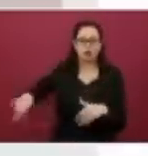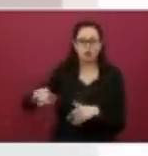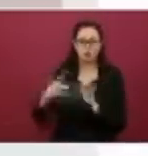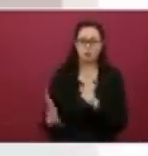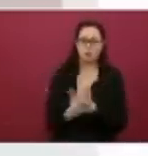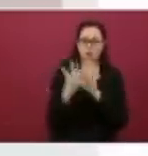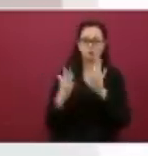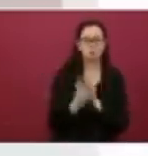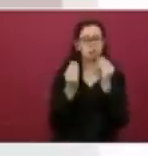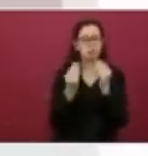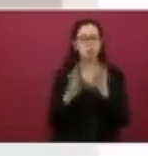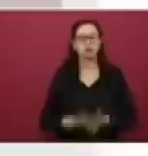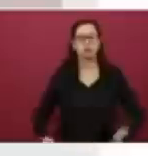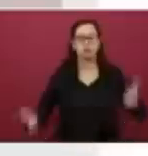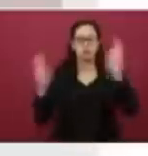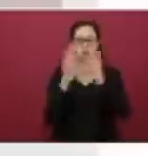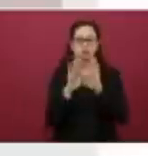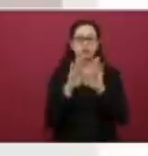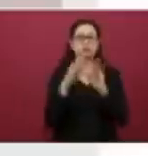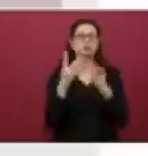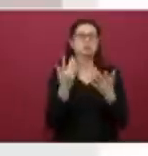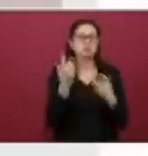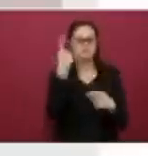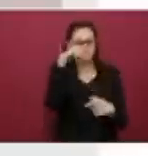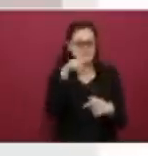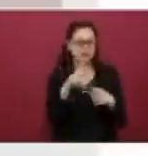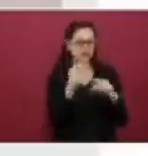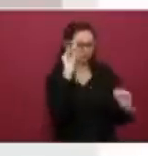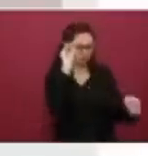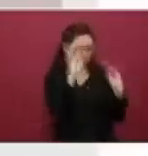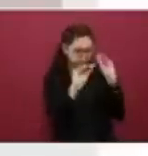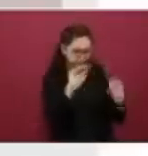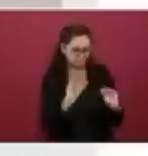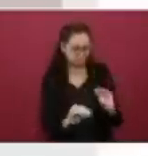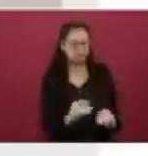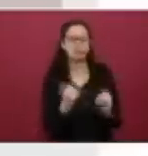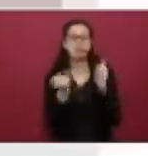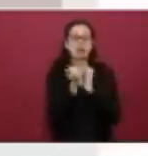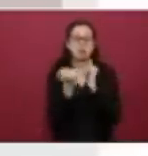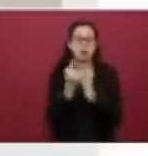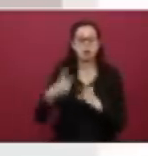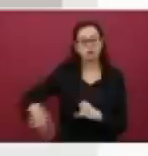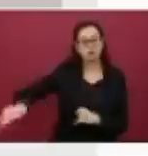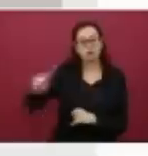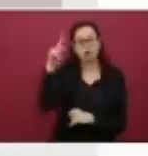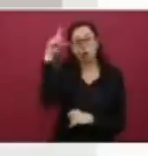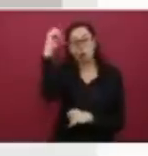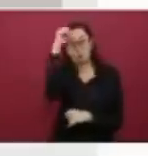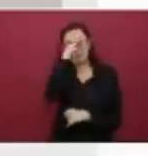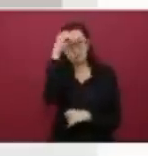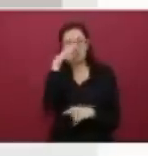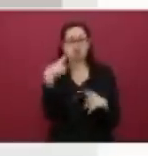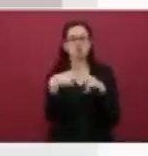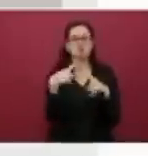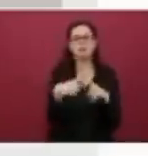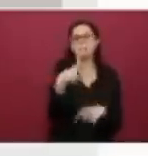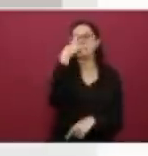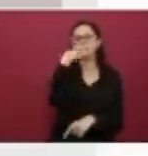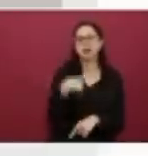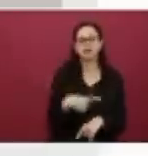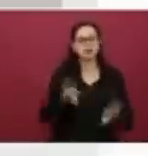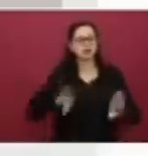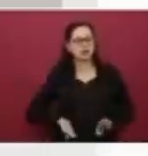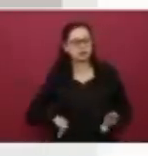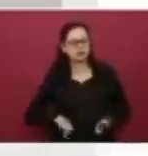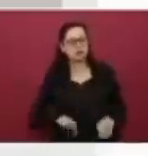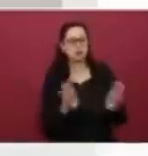diseño de la base para la consulta quienes además se emitieron opinión sobre los perfiles y el proceso en su